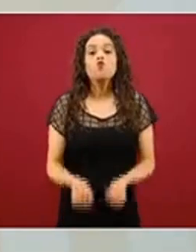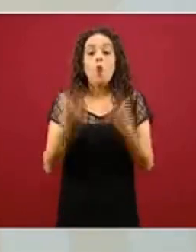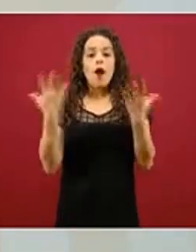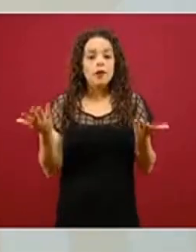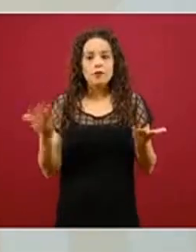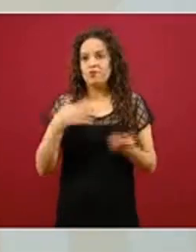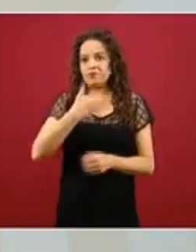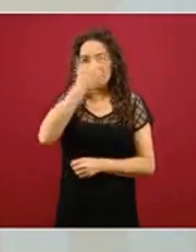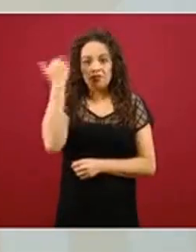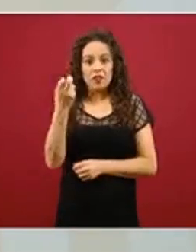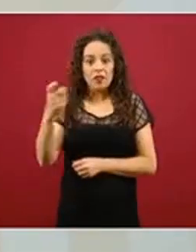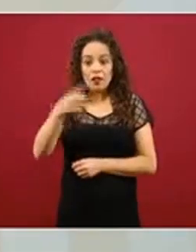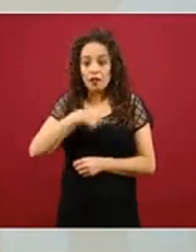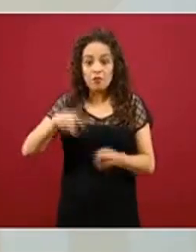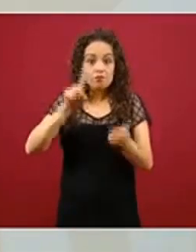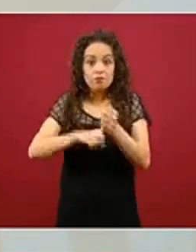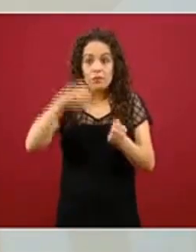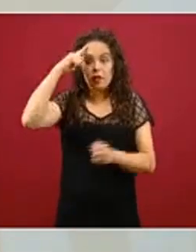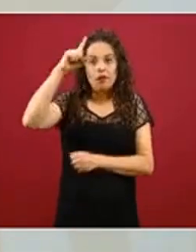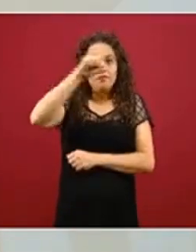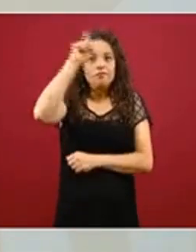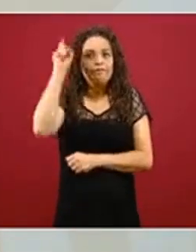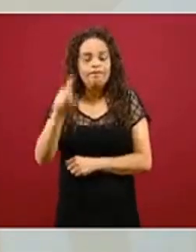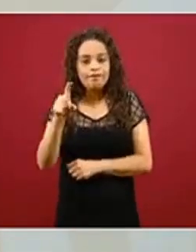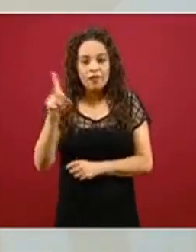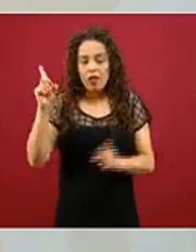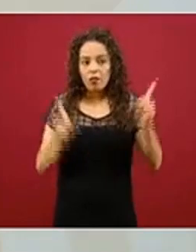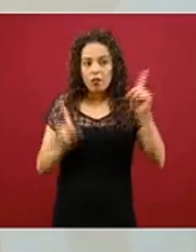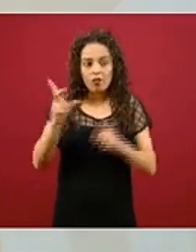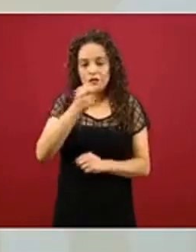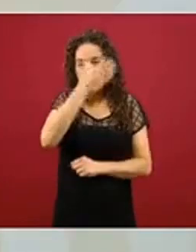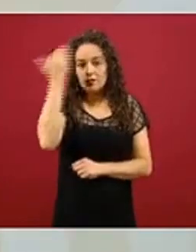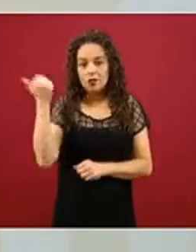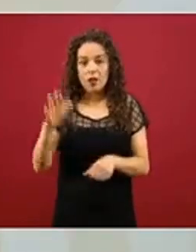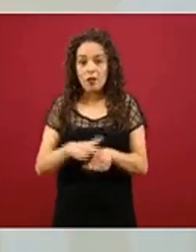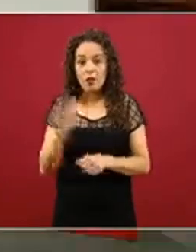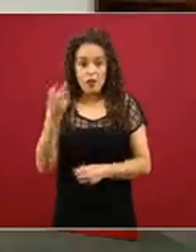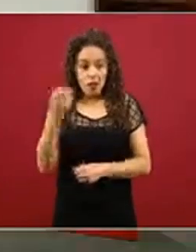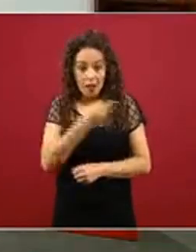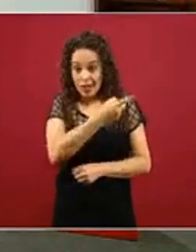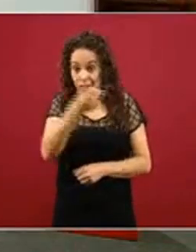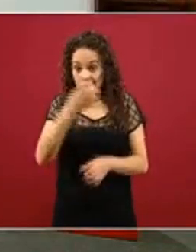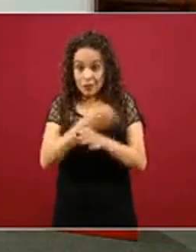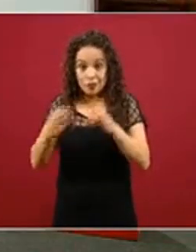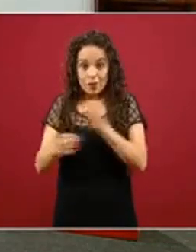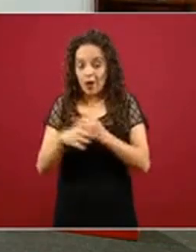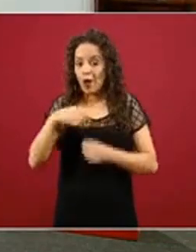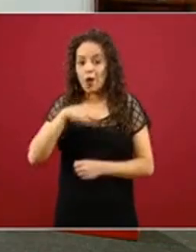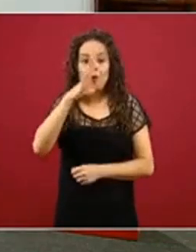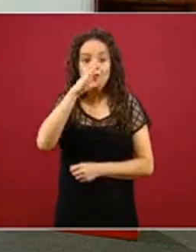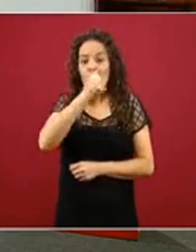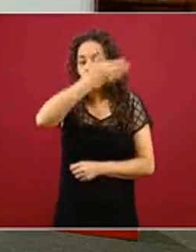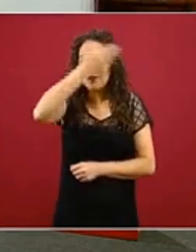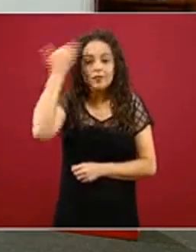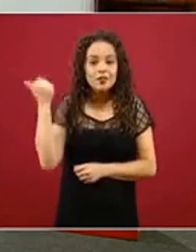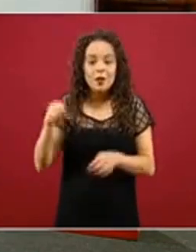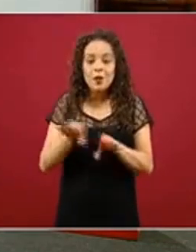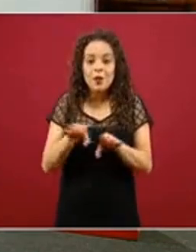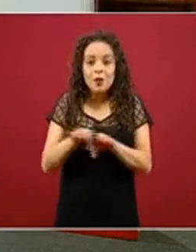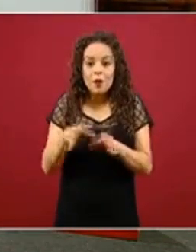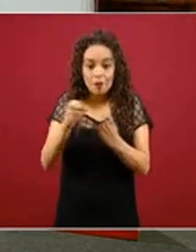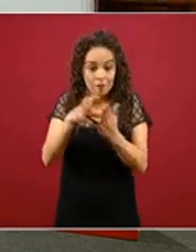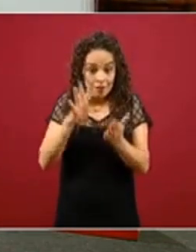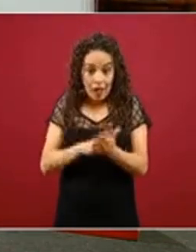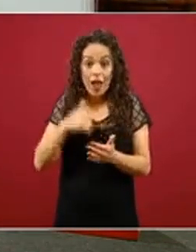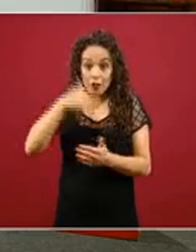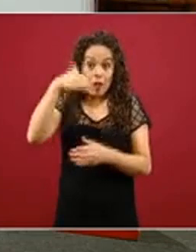incertidumbre. Hay fenómenos que no se pueden predecir, ¿no? Entonces, lo que se hace con las